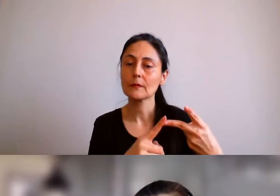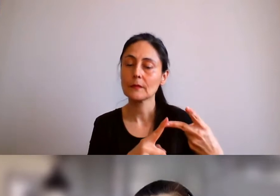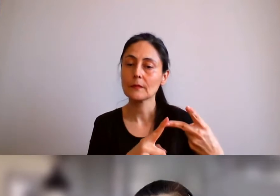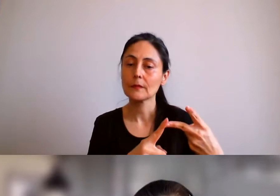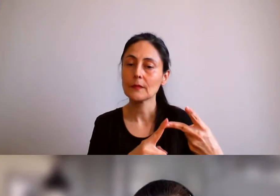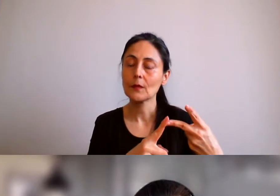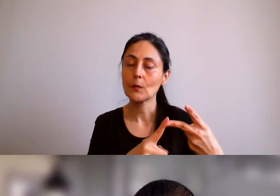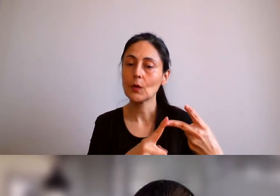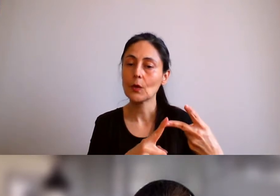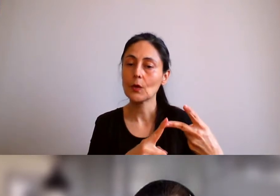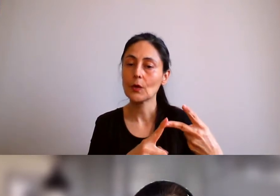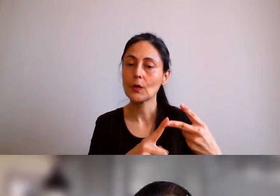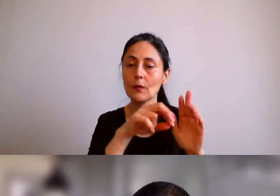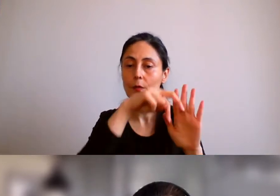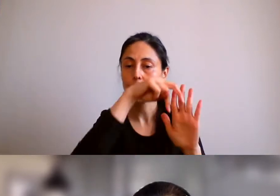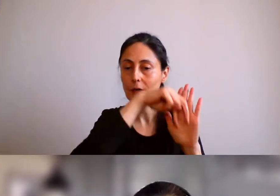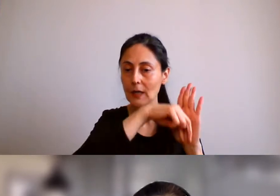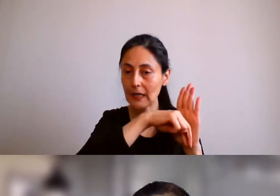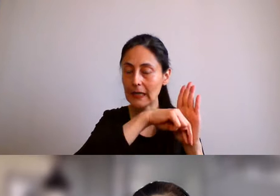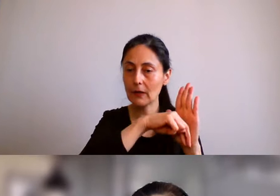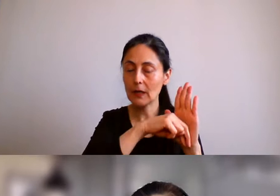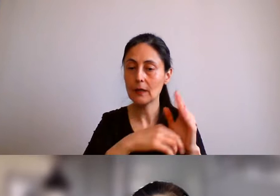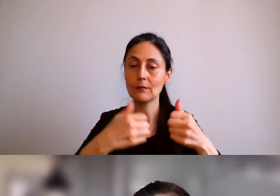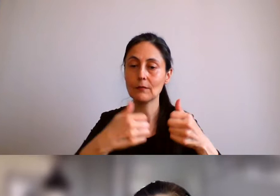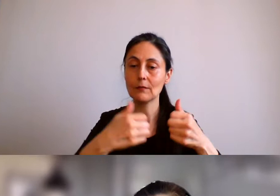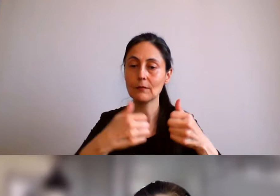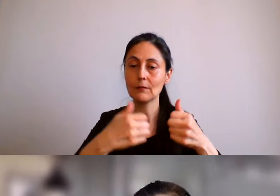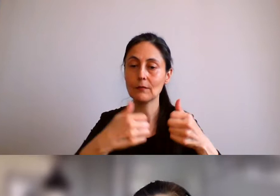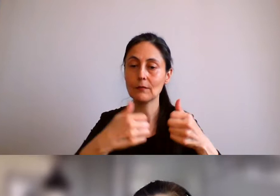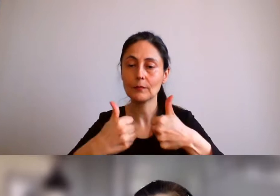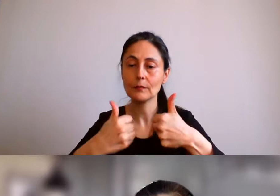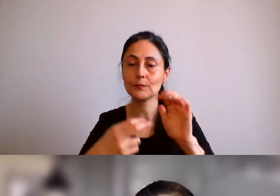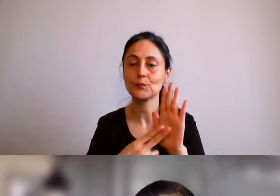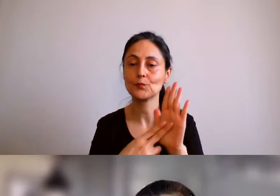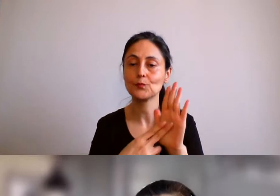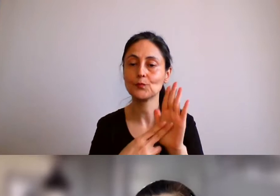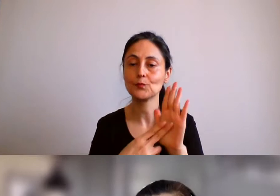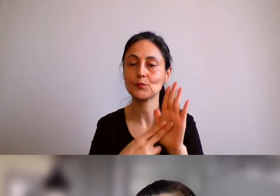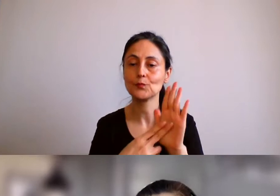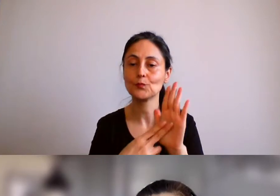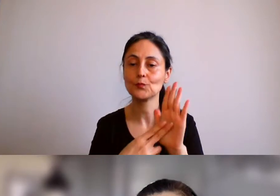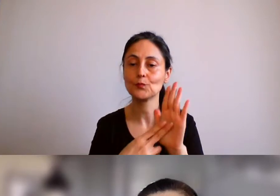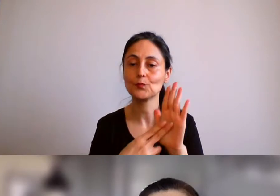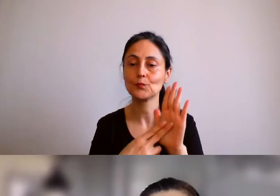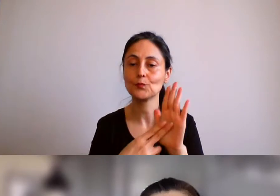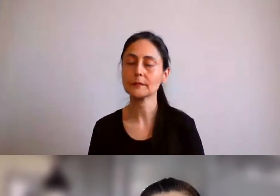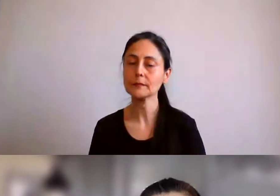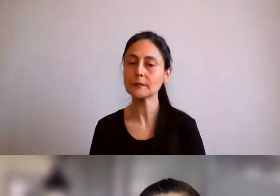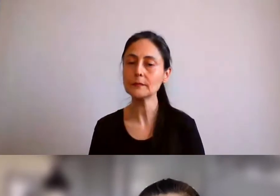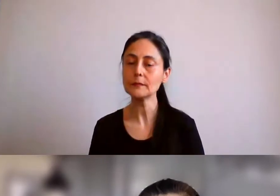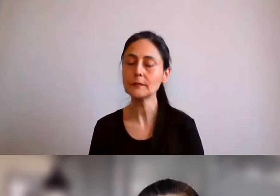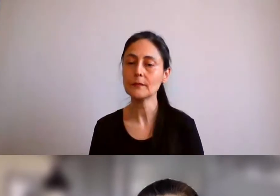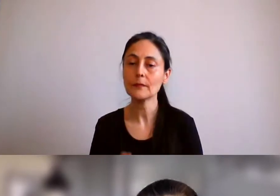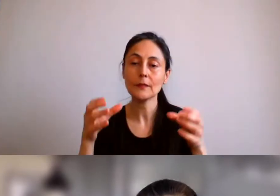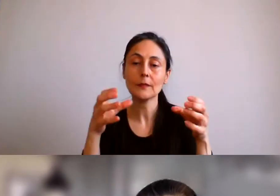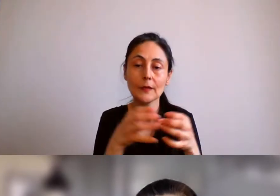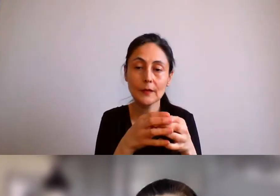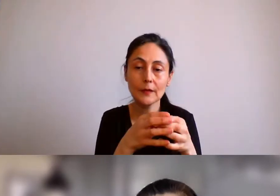profesional, creo que como traté de relevar y creemos que hemos relevado varios aquí expositores, el tema del trabajo en